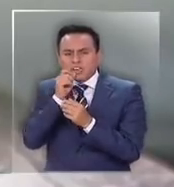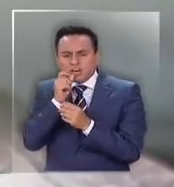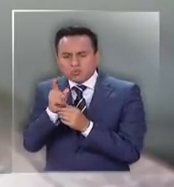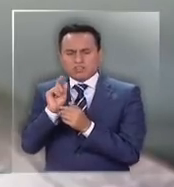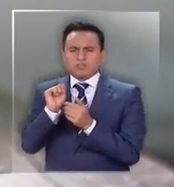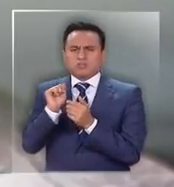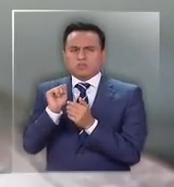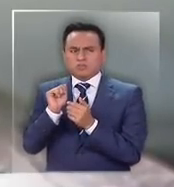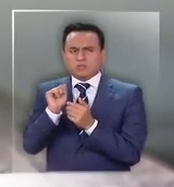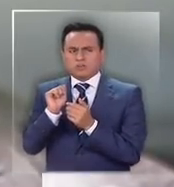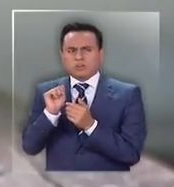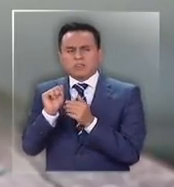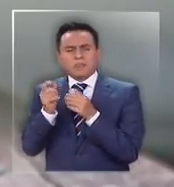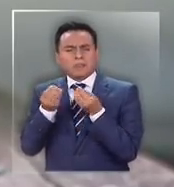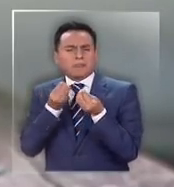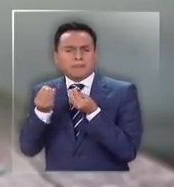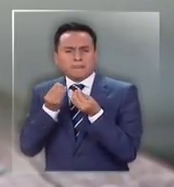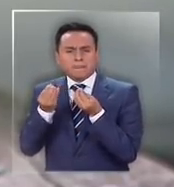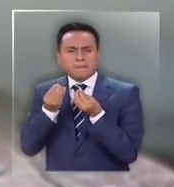acusaciones,